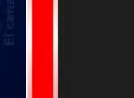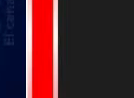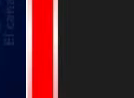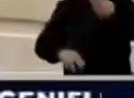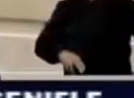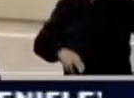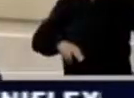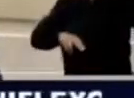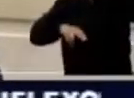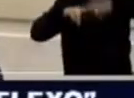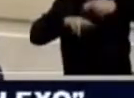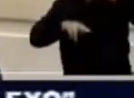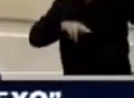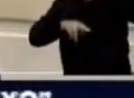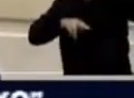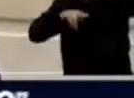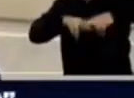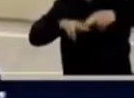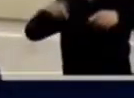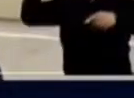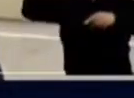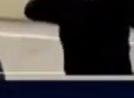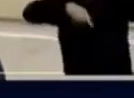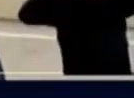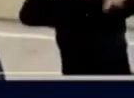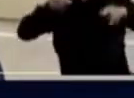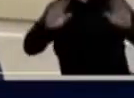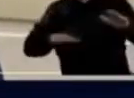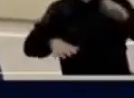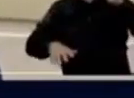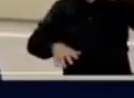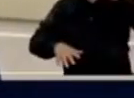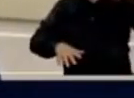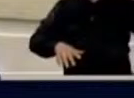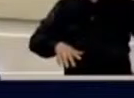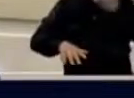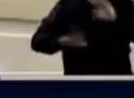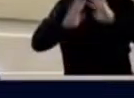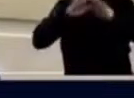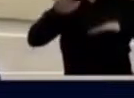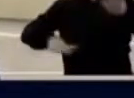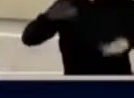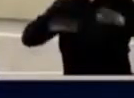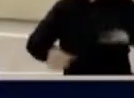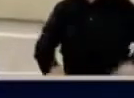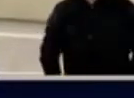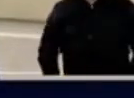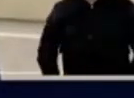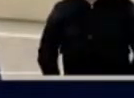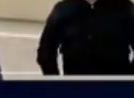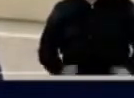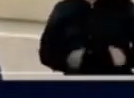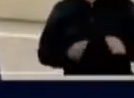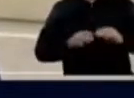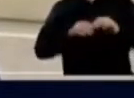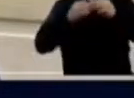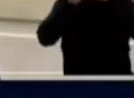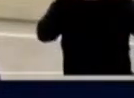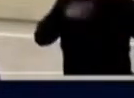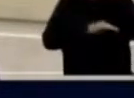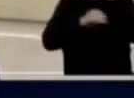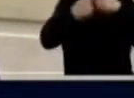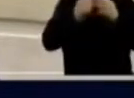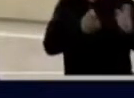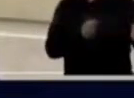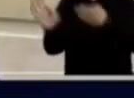declarara enemigo. ¿Cómo ves y cómo funciona esa dinámica ahí? ¿Cómo interpretarla? Es que después de lo que dice